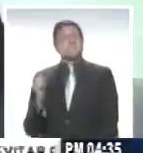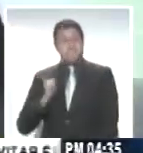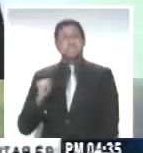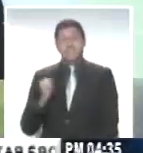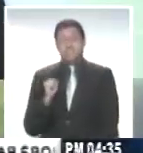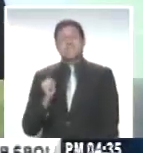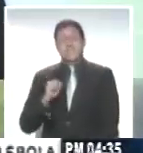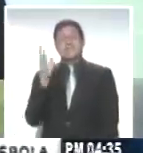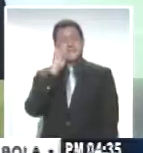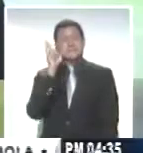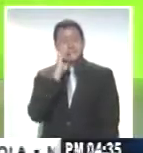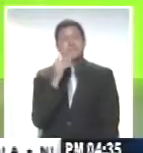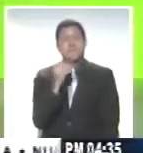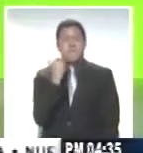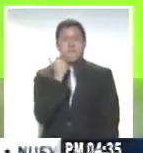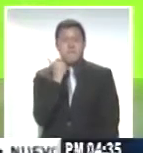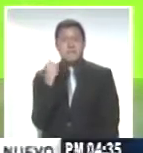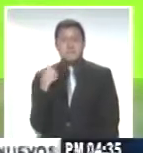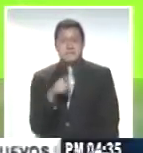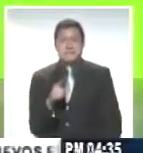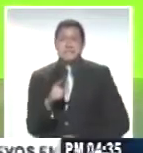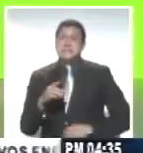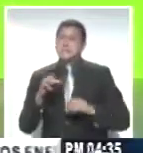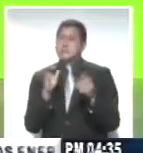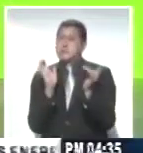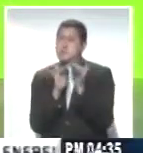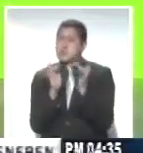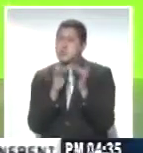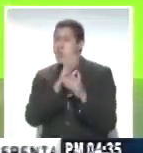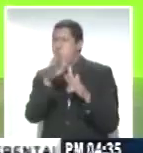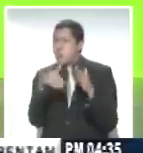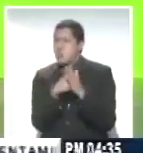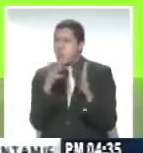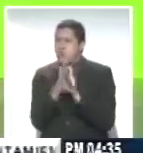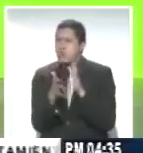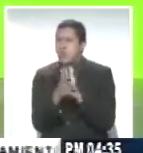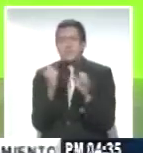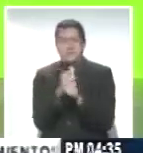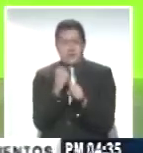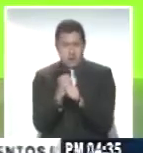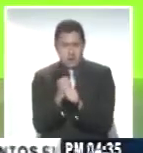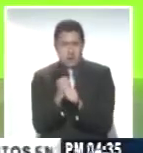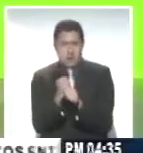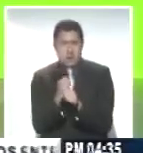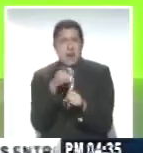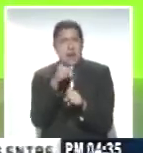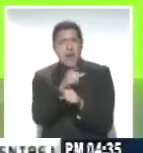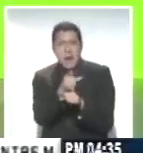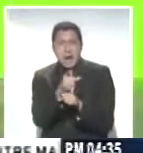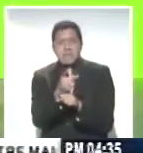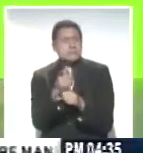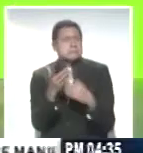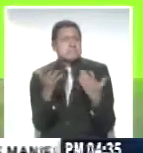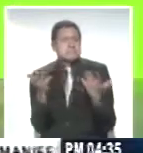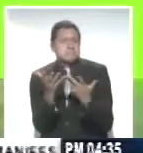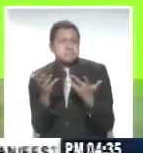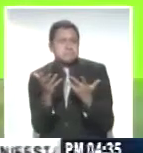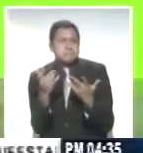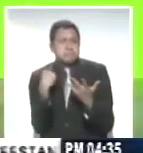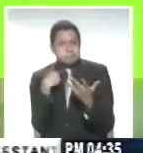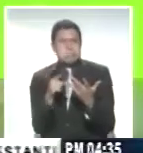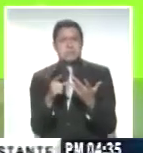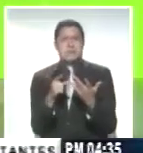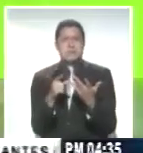verdad, muchas de estas patologías tienen mucha relación con todo lo que es la parte laboral. De allí, bueno, las causas que